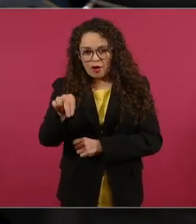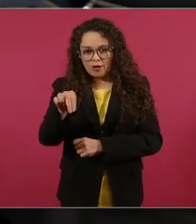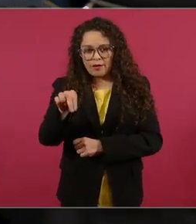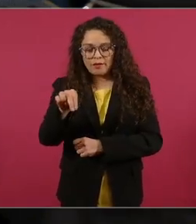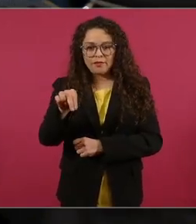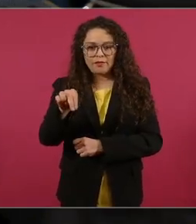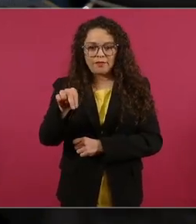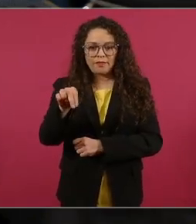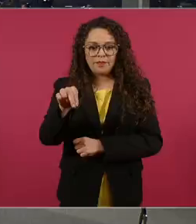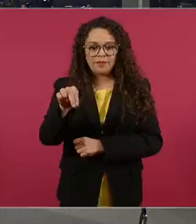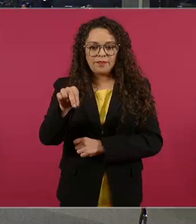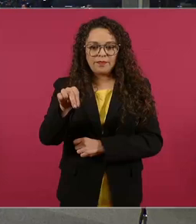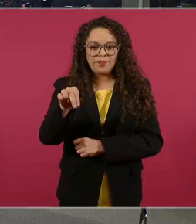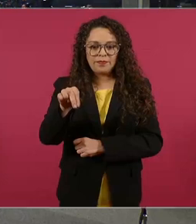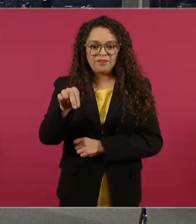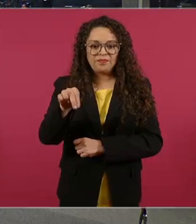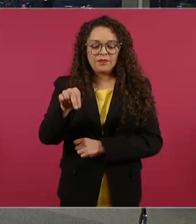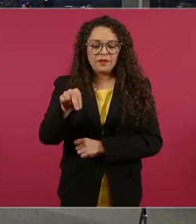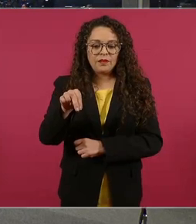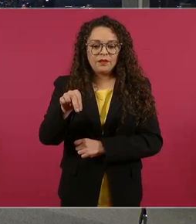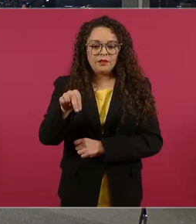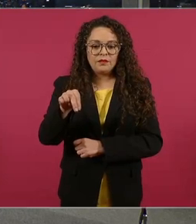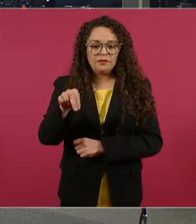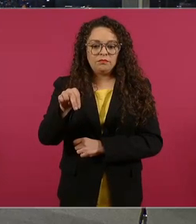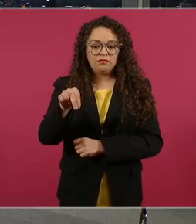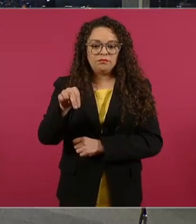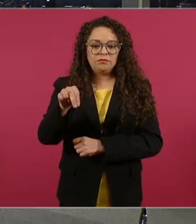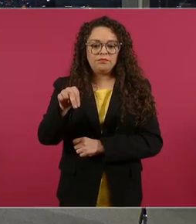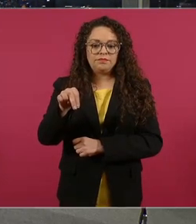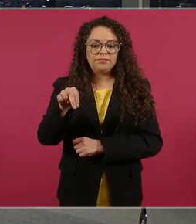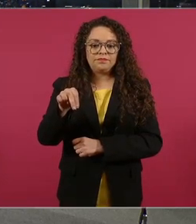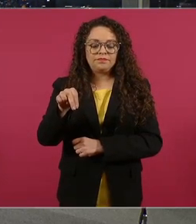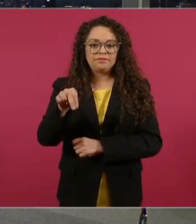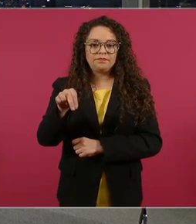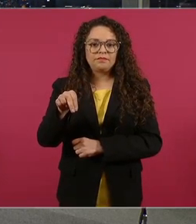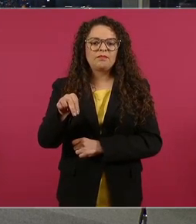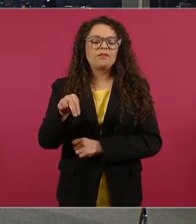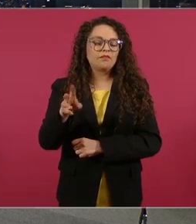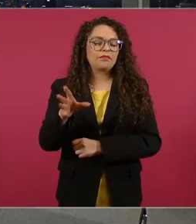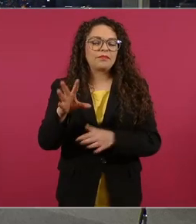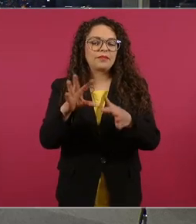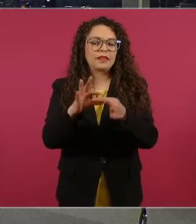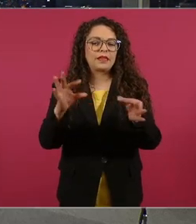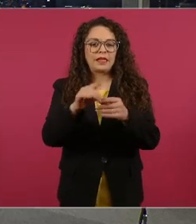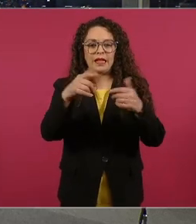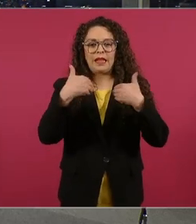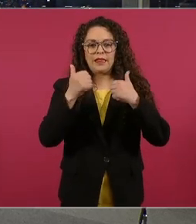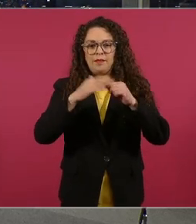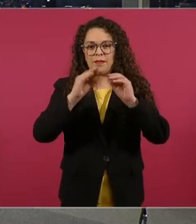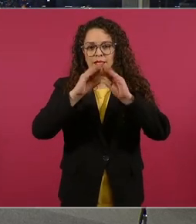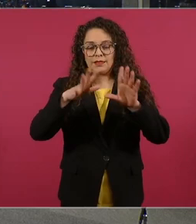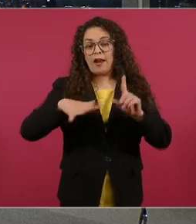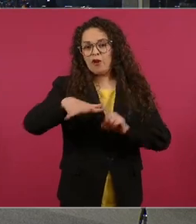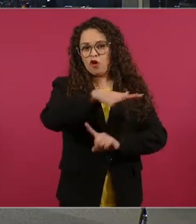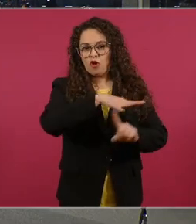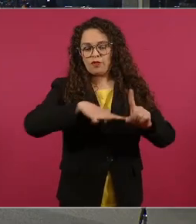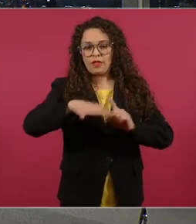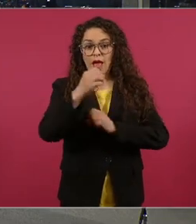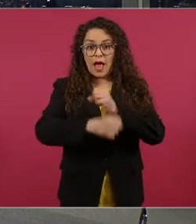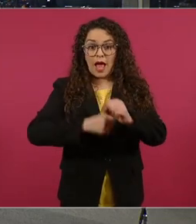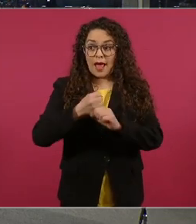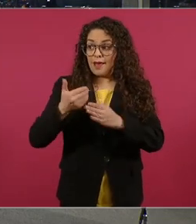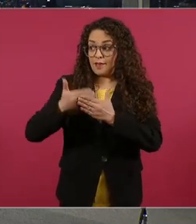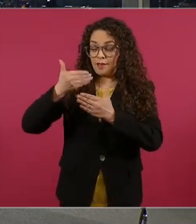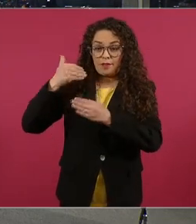zona, y donde también hay que, bueno, un contexto que hubo hace años, inclusive un hecho en donde este diputado